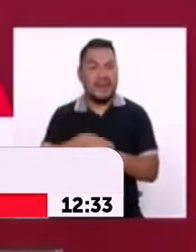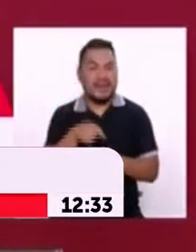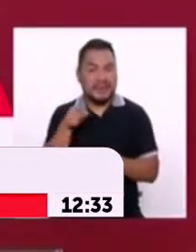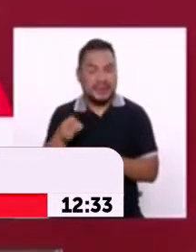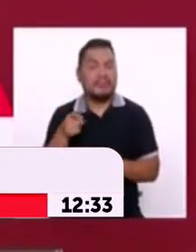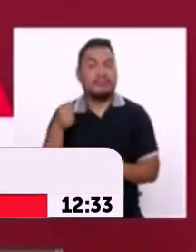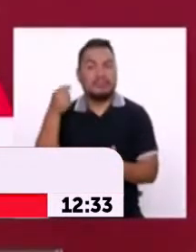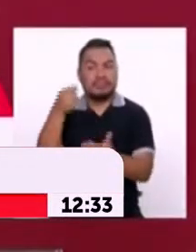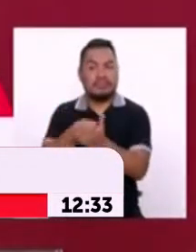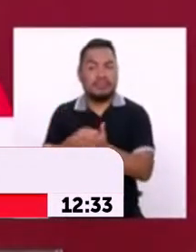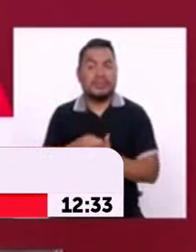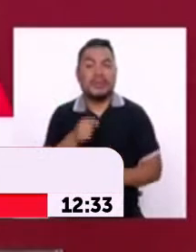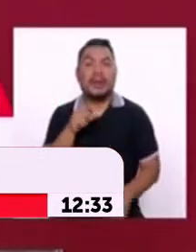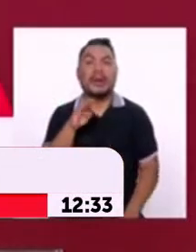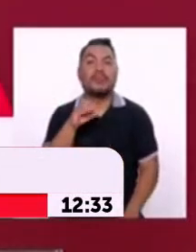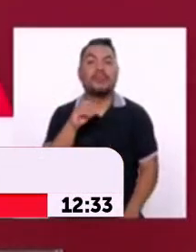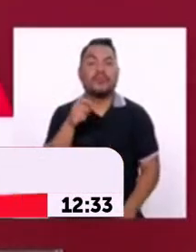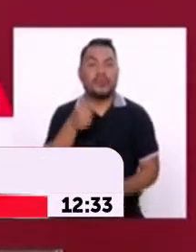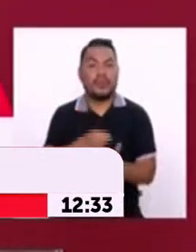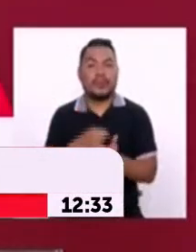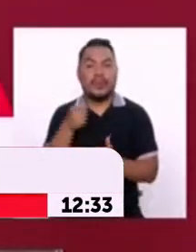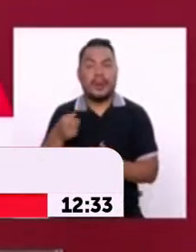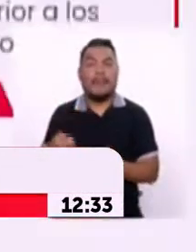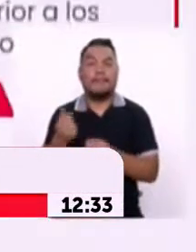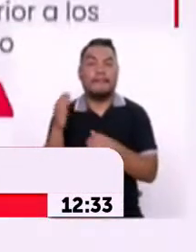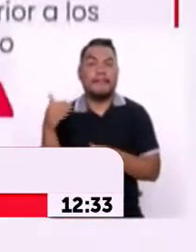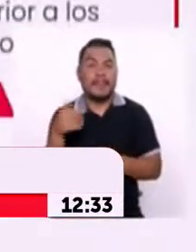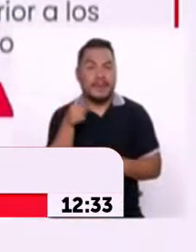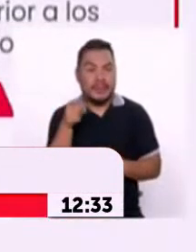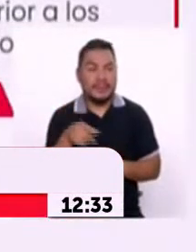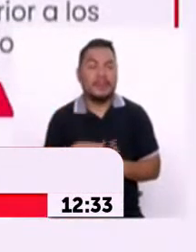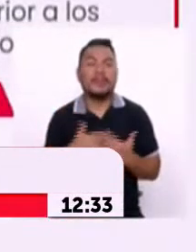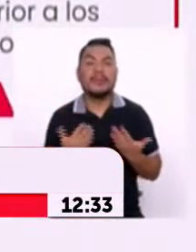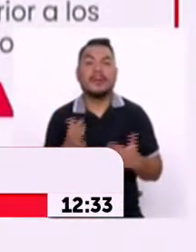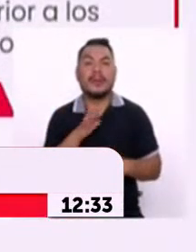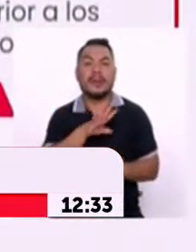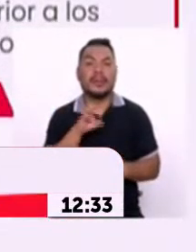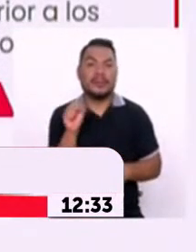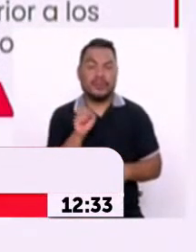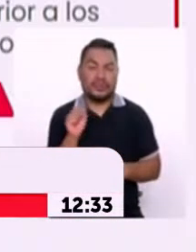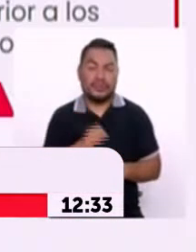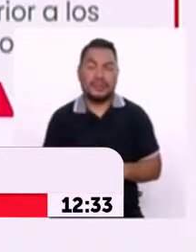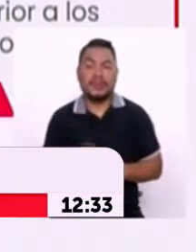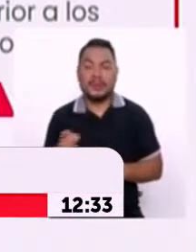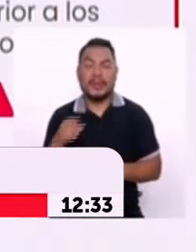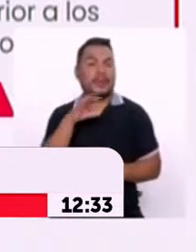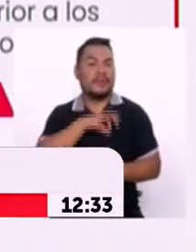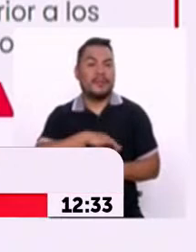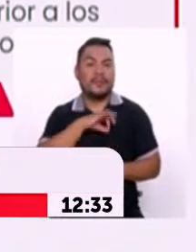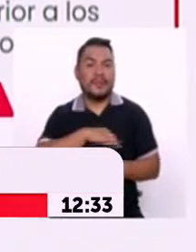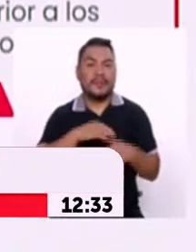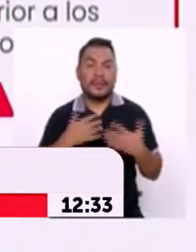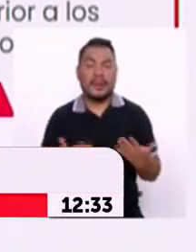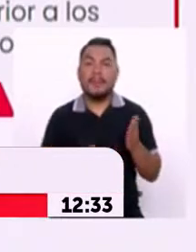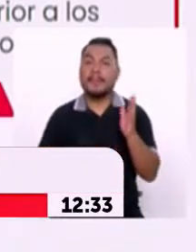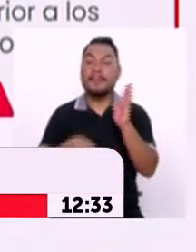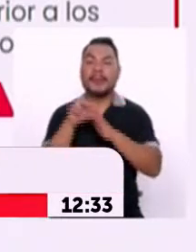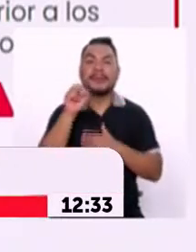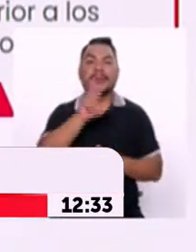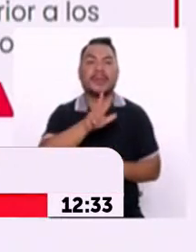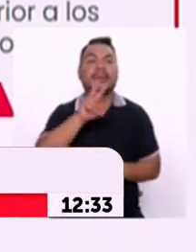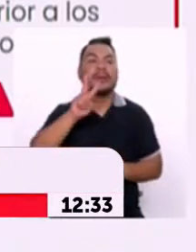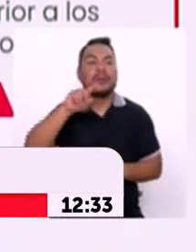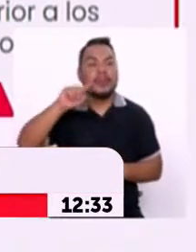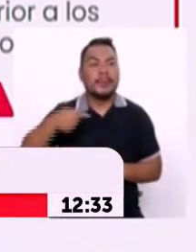vez que se entregaba un bono al pescador artesanal de 500 soles en beneficio de más